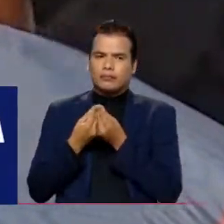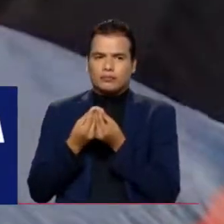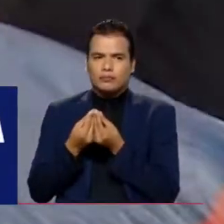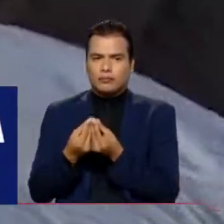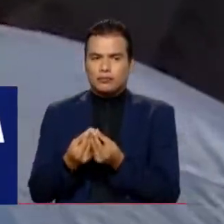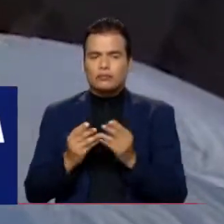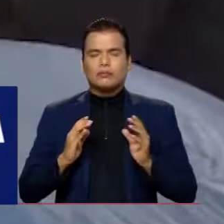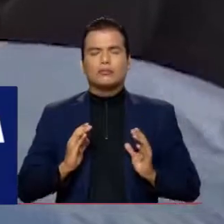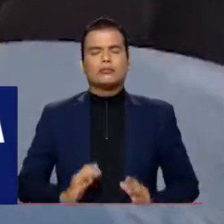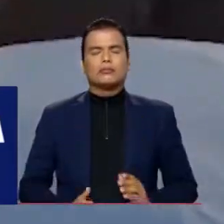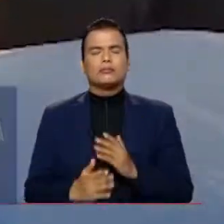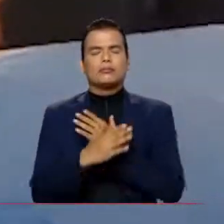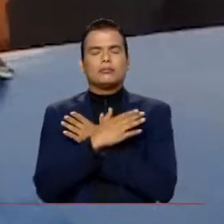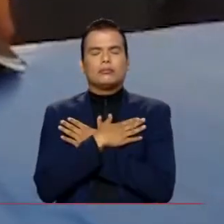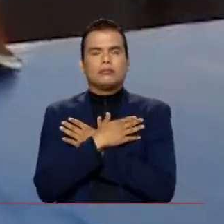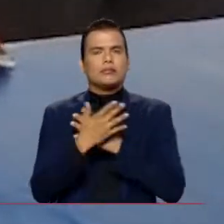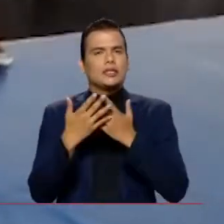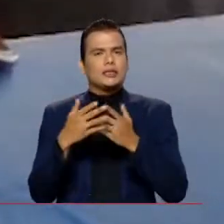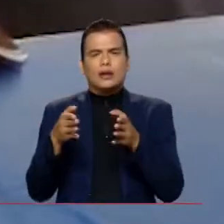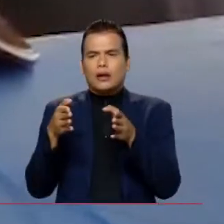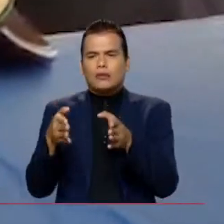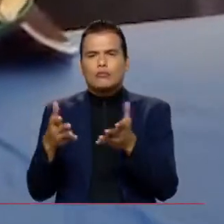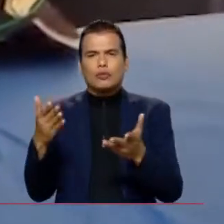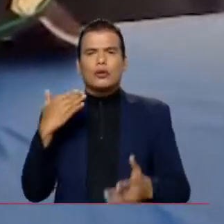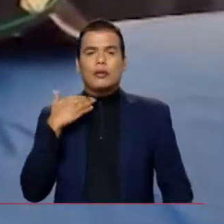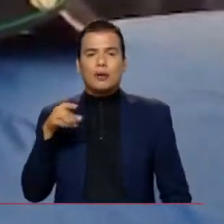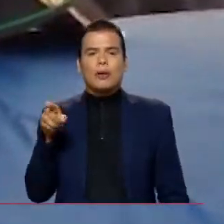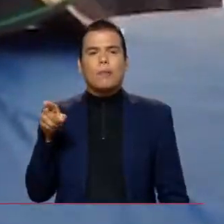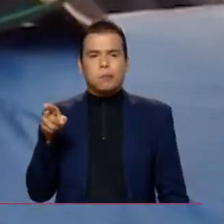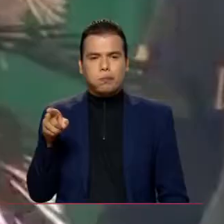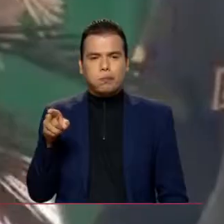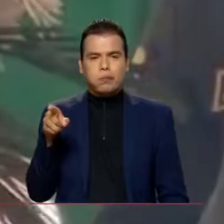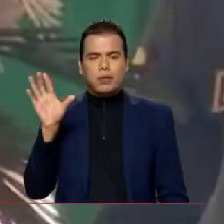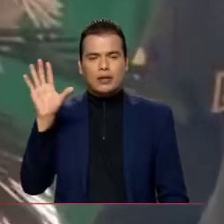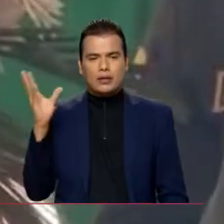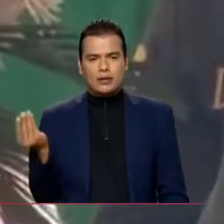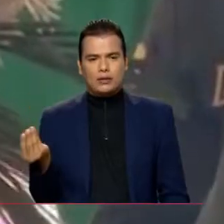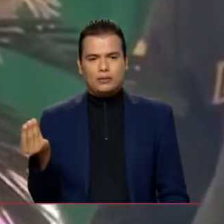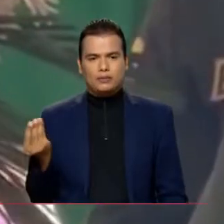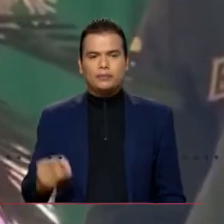Su cuerpo fue trasladado y sepultado en la ciudad de Armenia, departamento del Quindío.